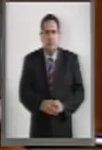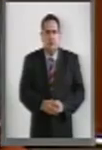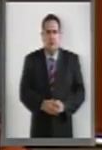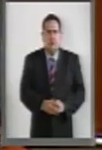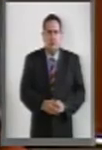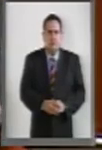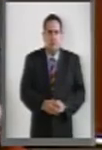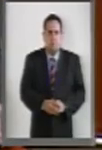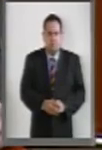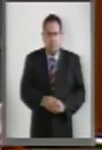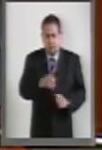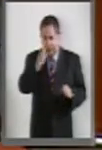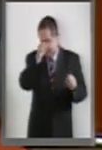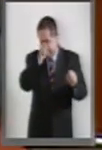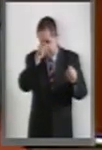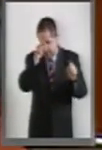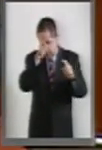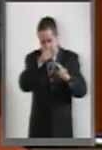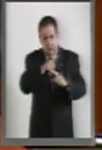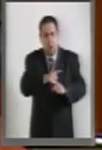es complejo